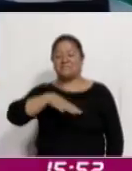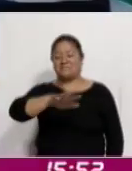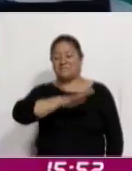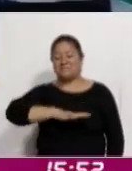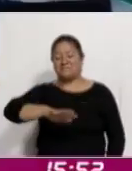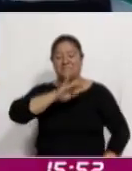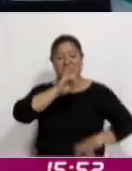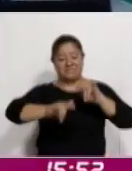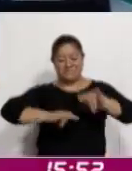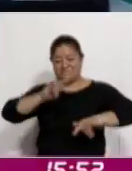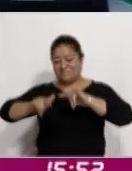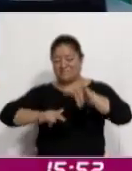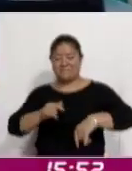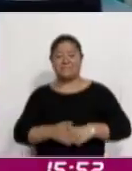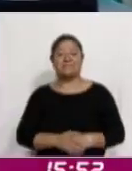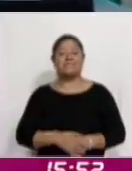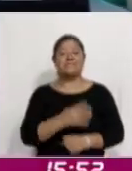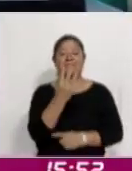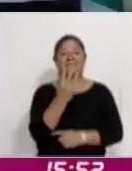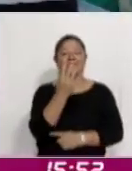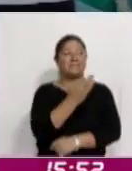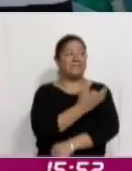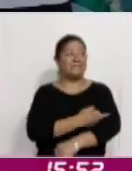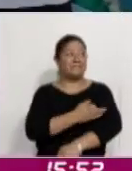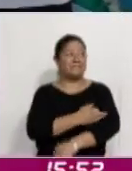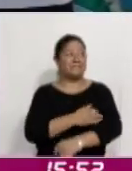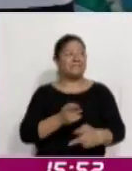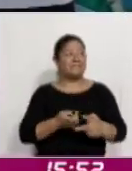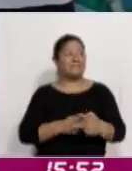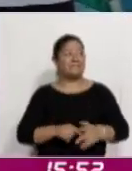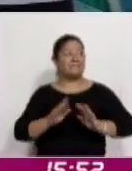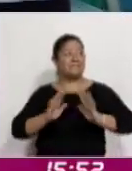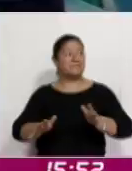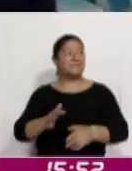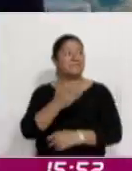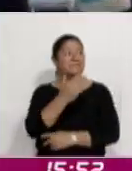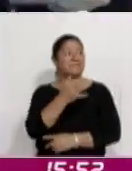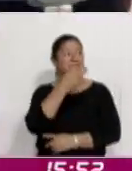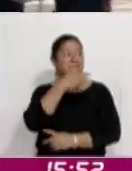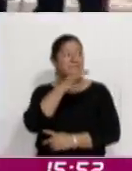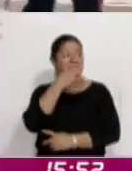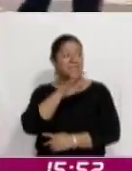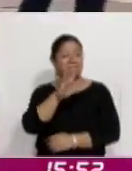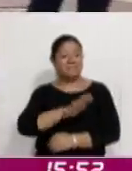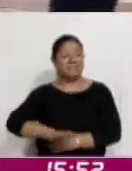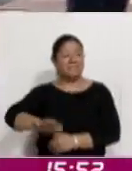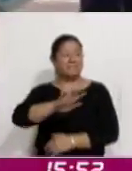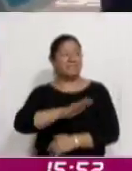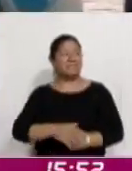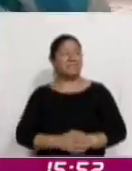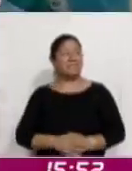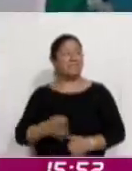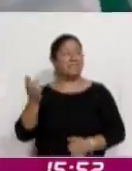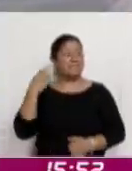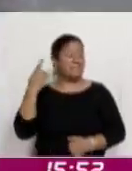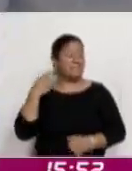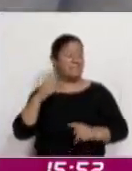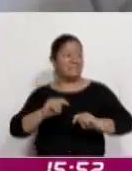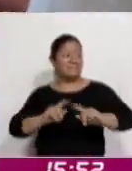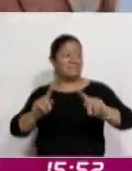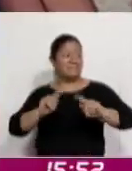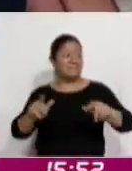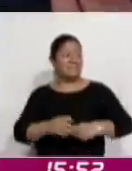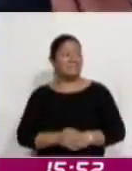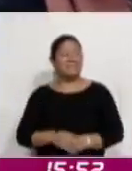las 4 de la tarde se iniciará con el gran baile del 50 aniversario de Radio Tlaxcala y